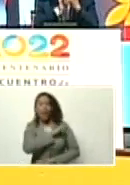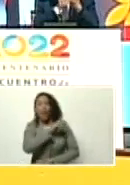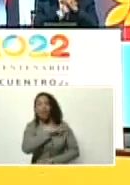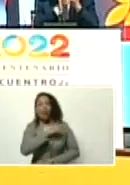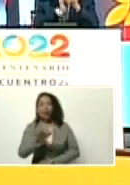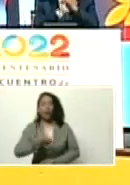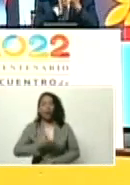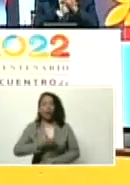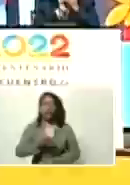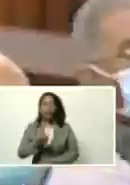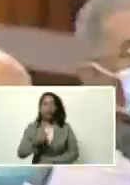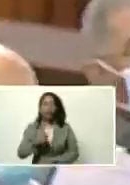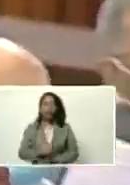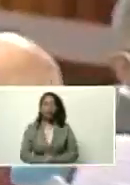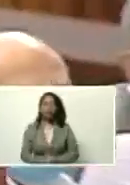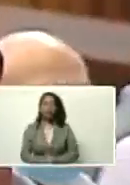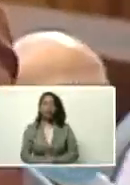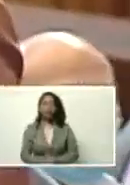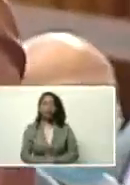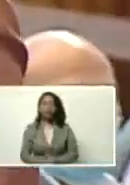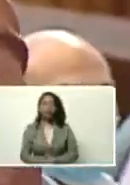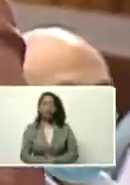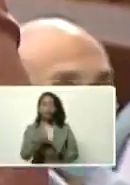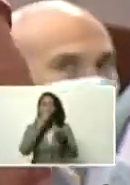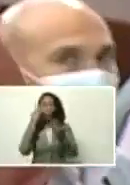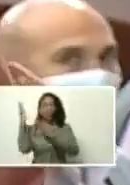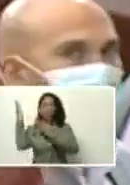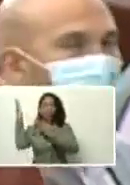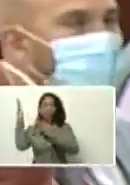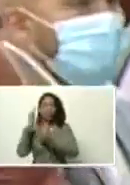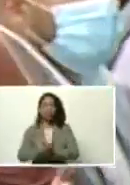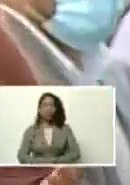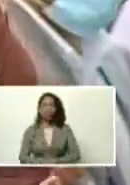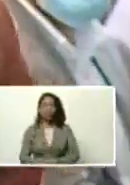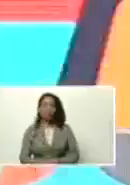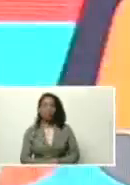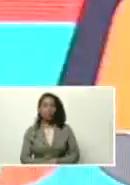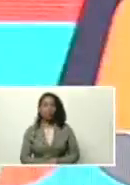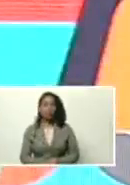Carmen Teresa Meléndez Rivas.